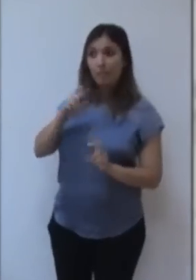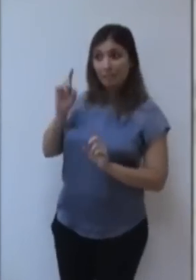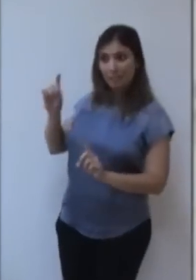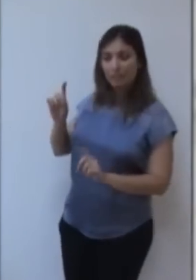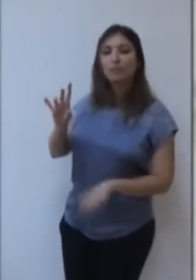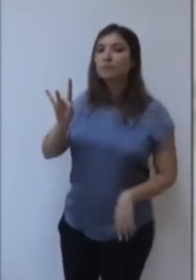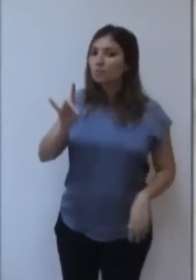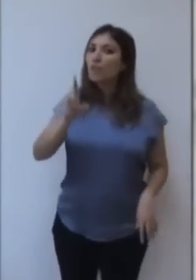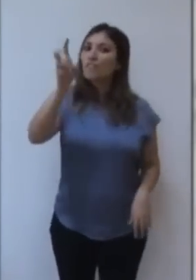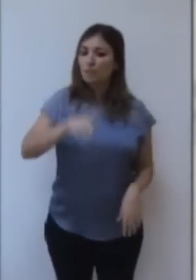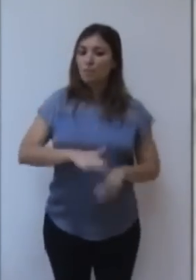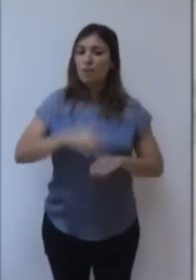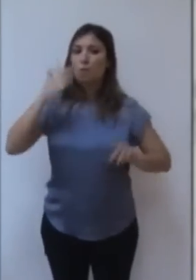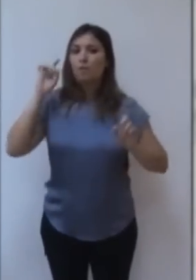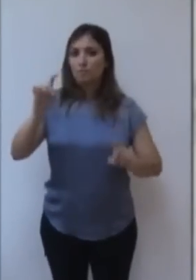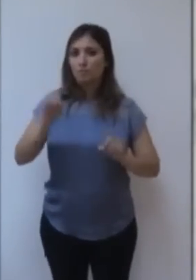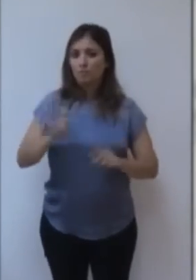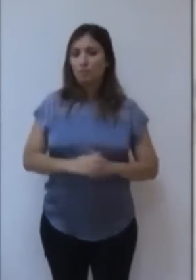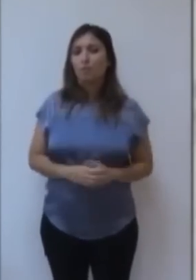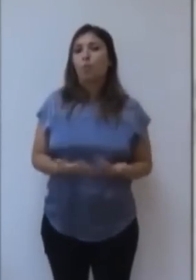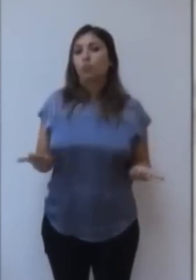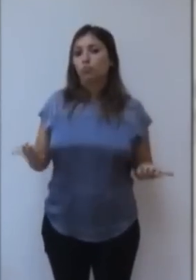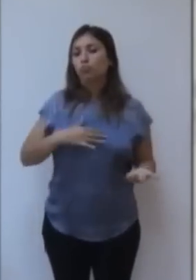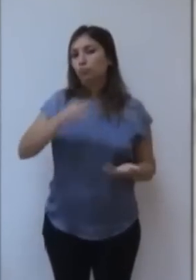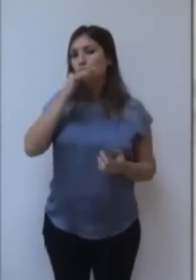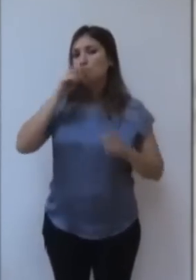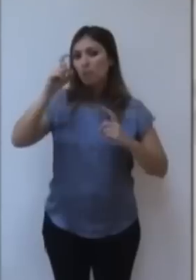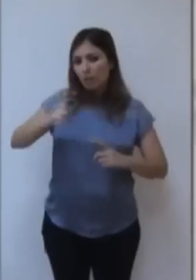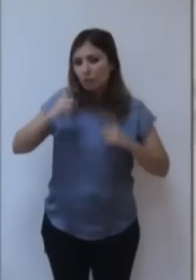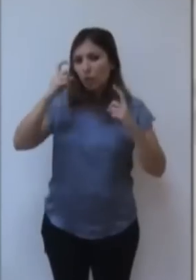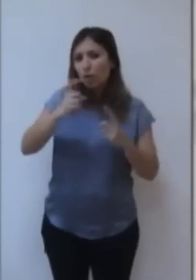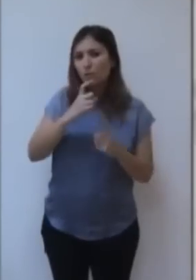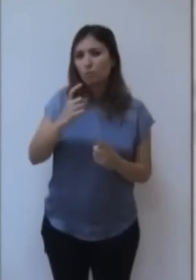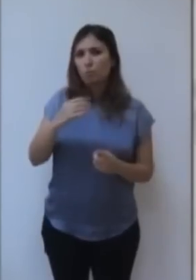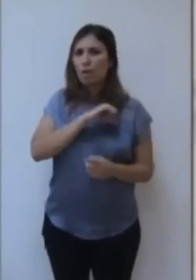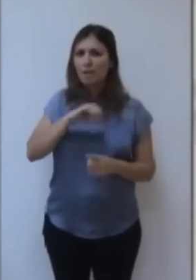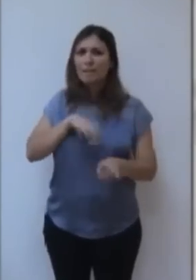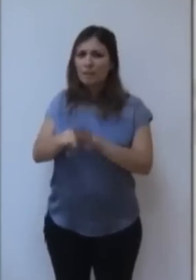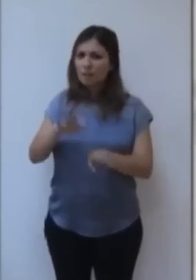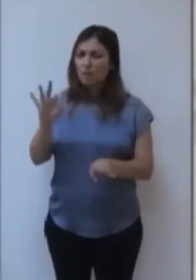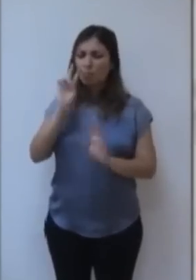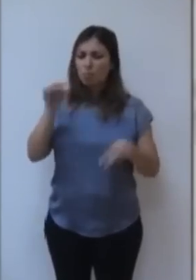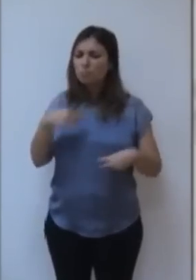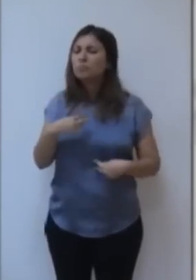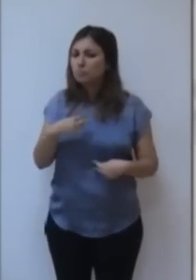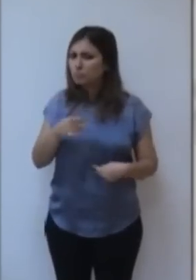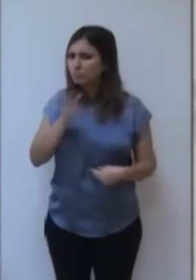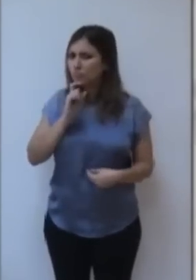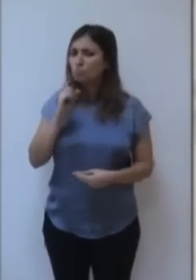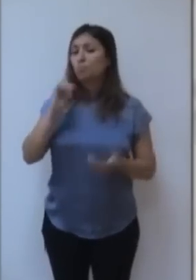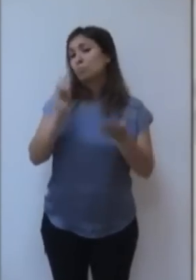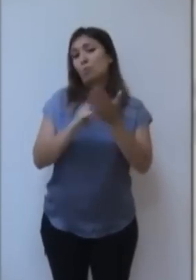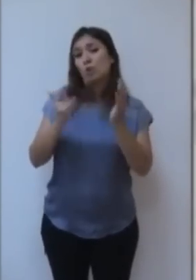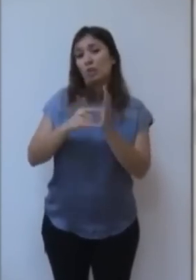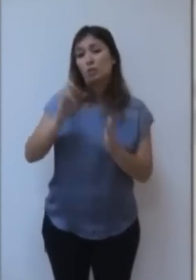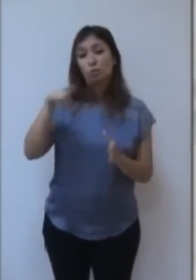a enseñarnos, ¿no? Entonces, bueno, yo creo que tenemos que hacer un esfuerzo todavía muy importante. Sí que tenemos que ser muy autocríticos, tenemos proyectos en